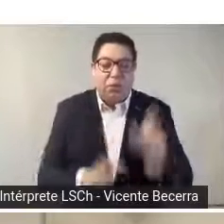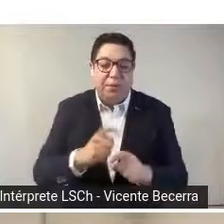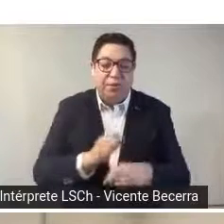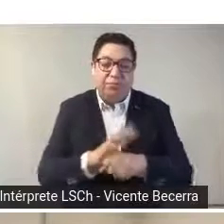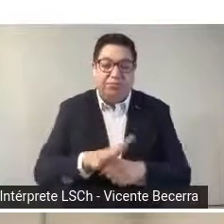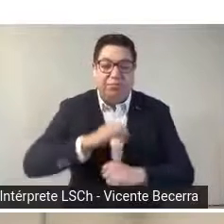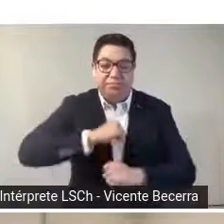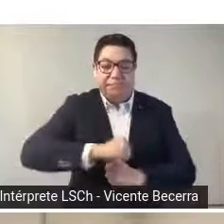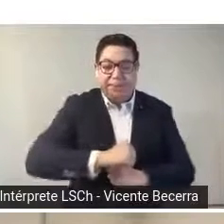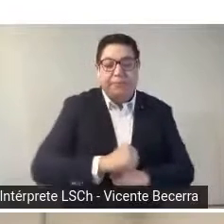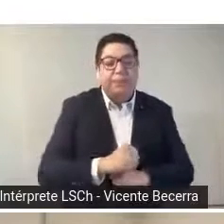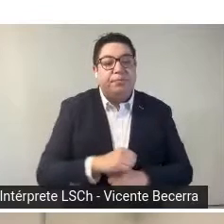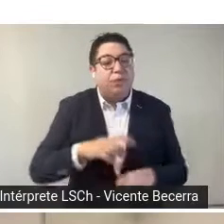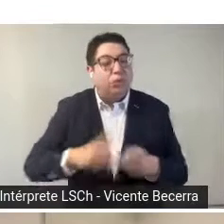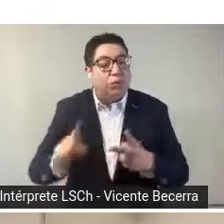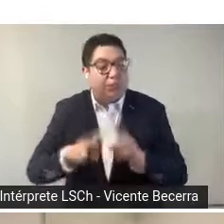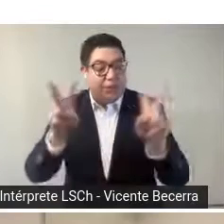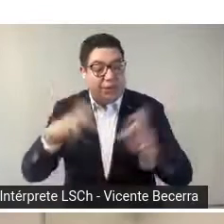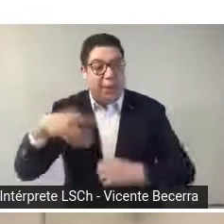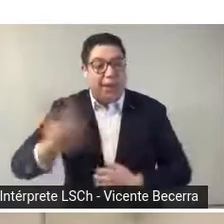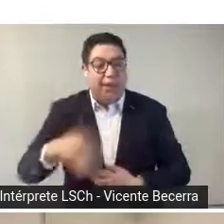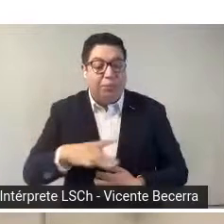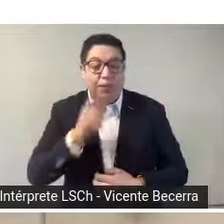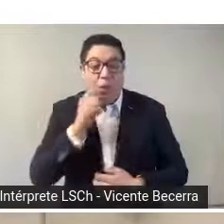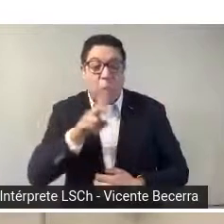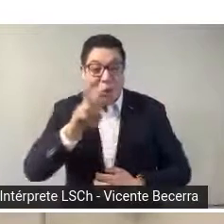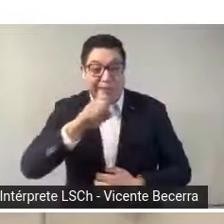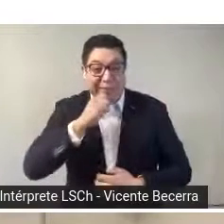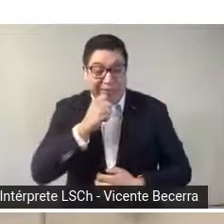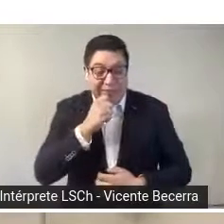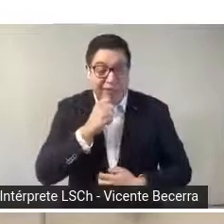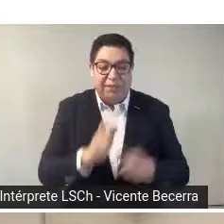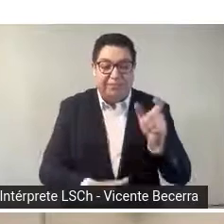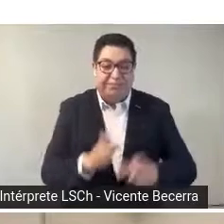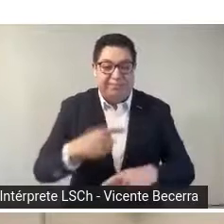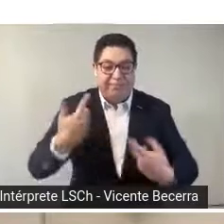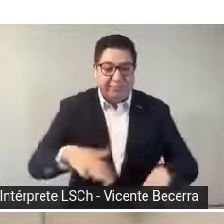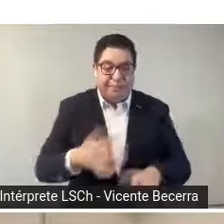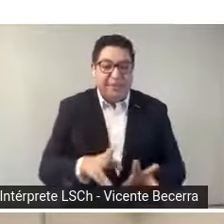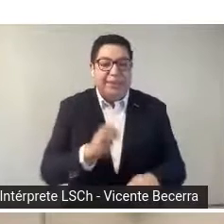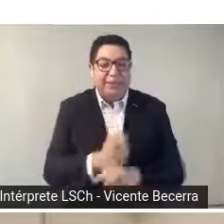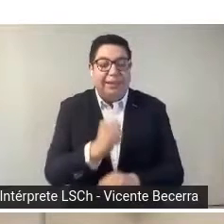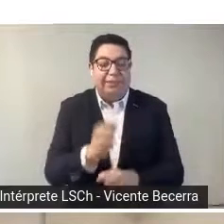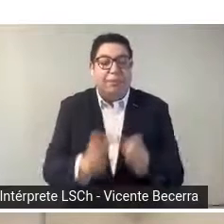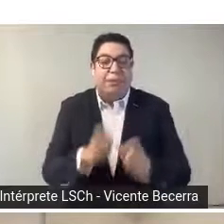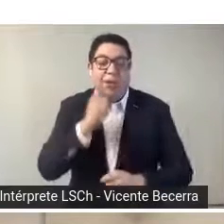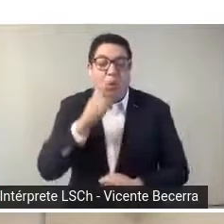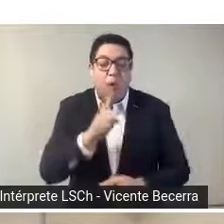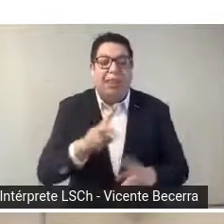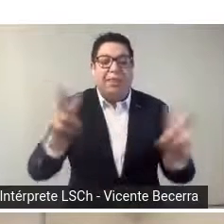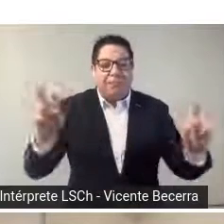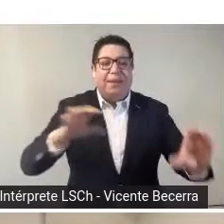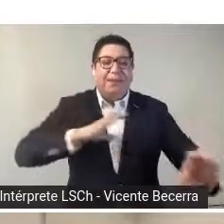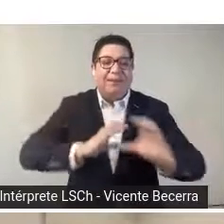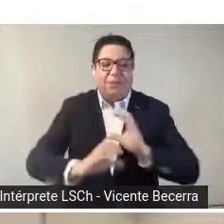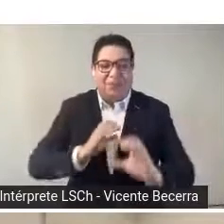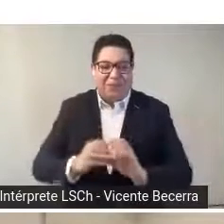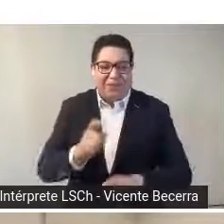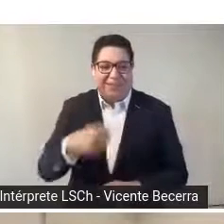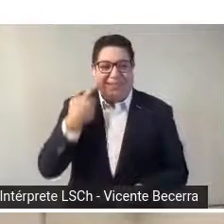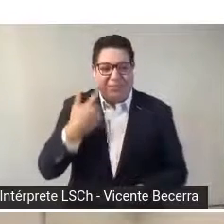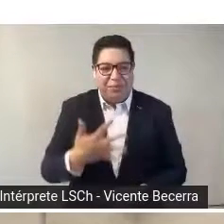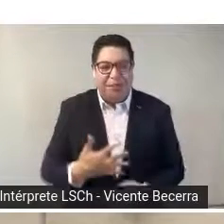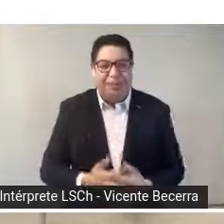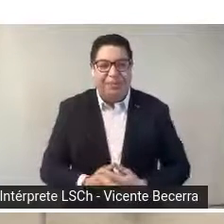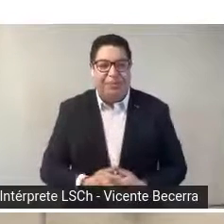que otro pilar importante en el trabajador público fue la comunicación. Y